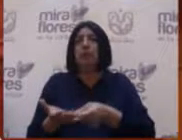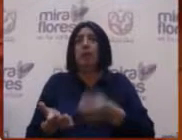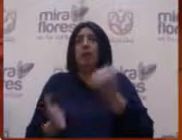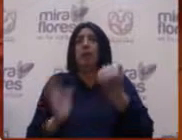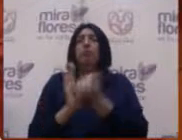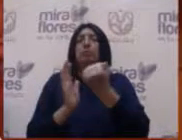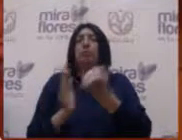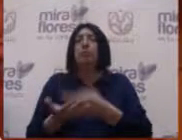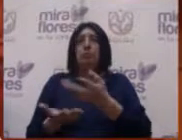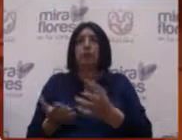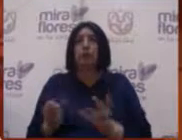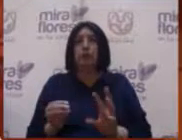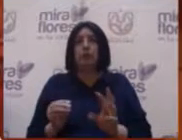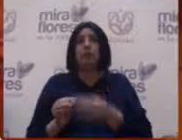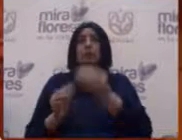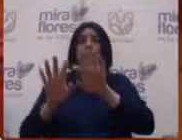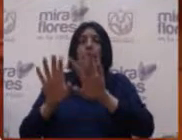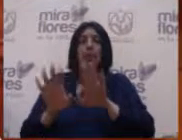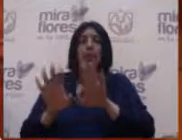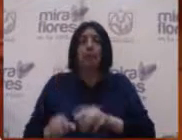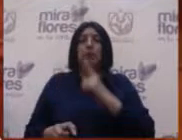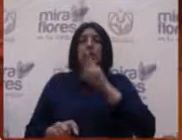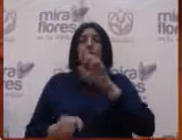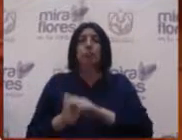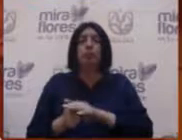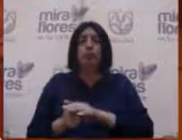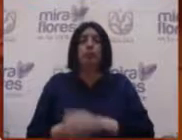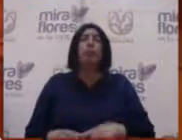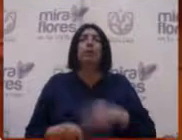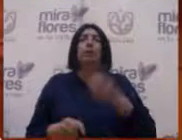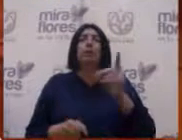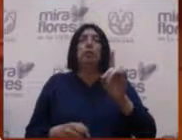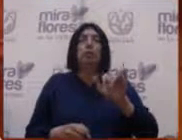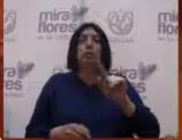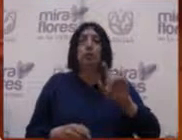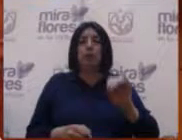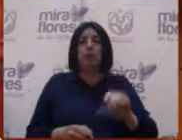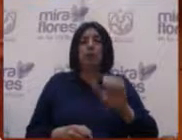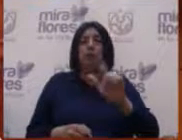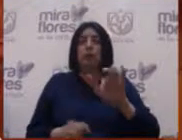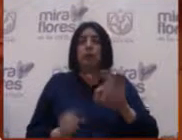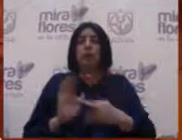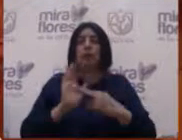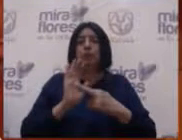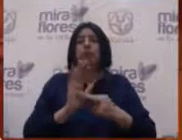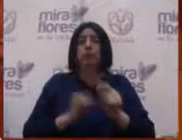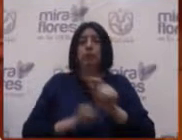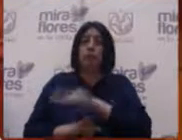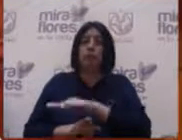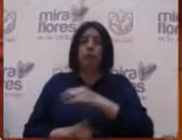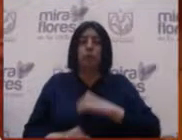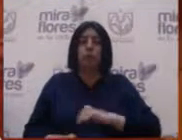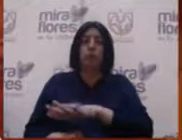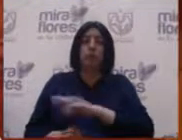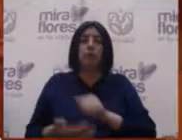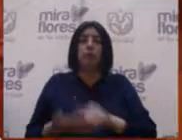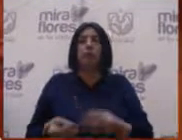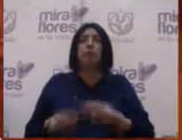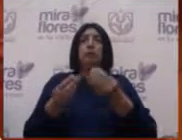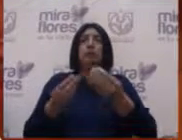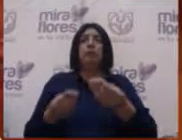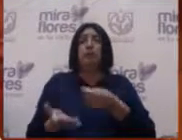aprobada se suscribirá un acta de compromiso con el señor Diego Alfonso Orellana Montoya en representación de su menor hijo, a quien se le